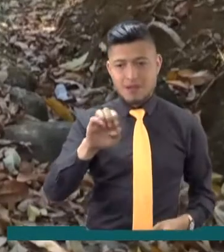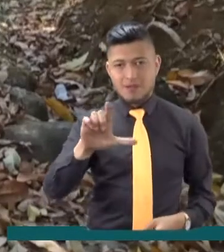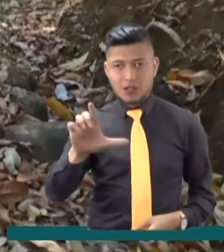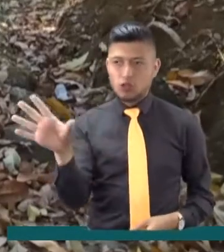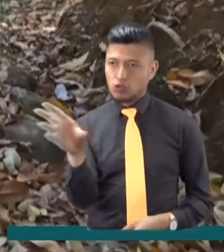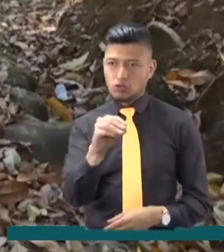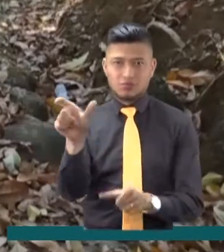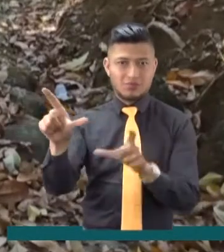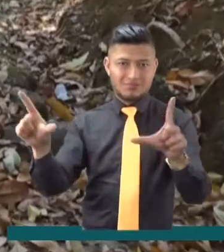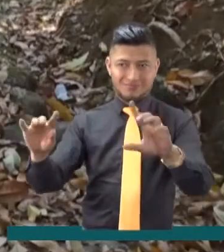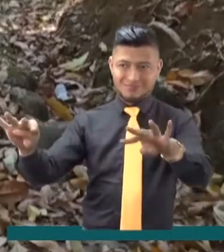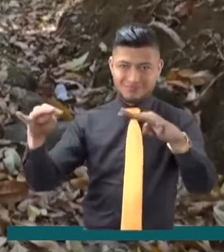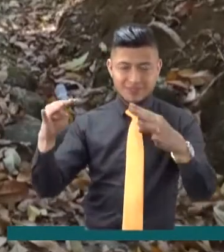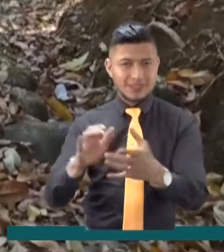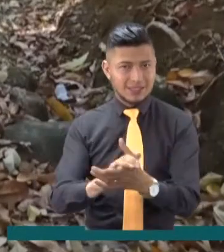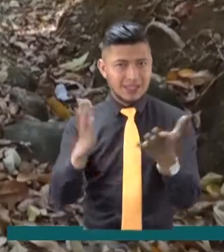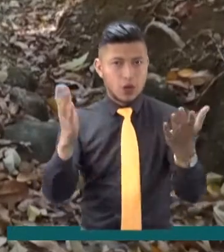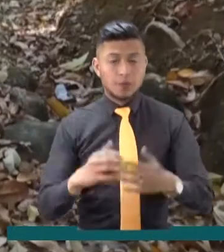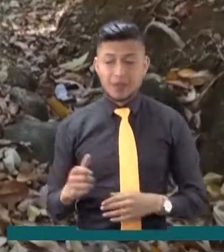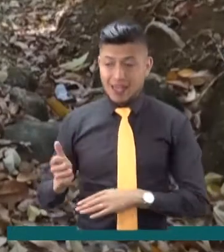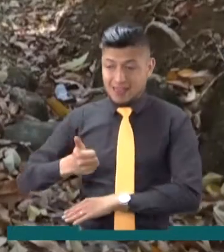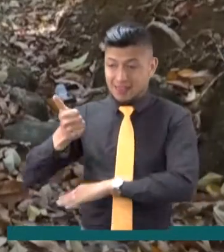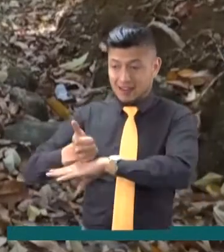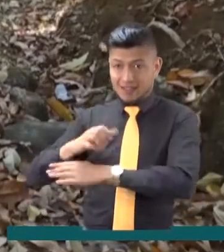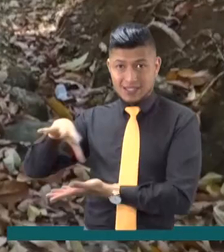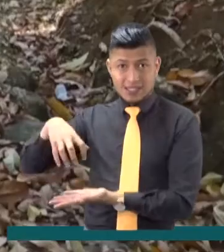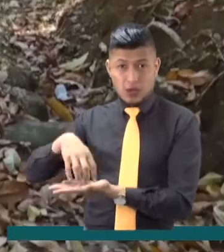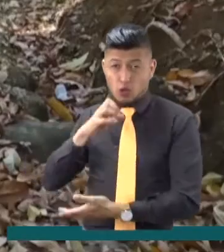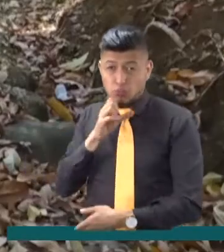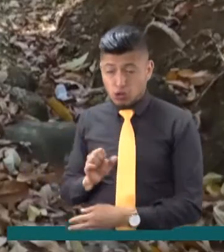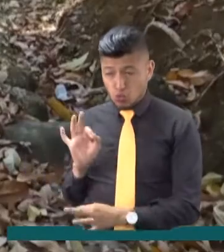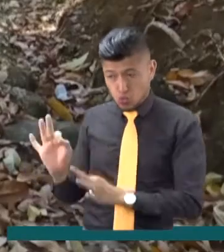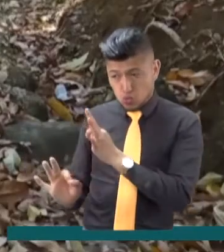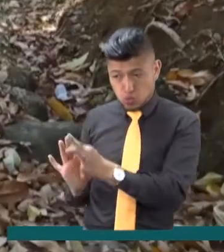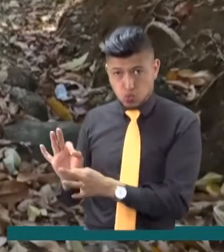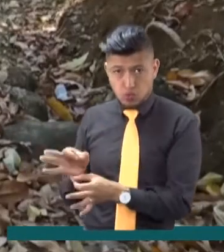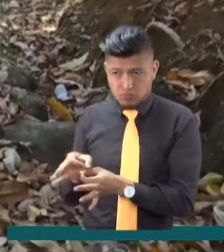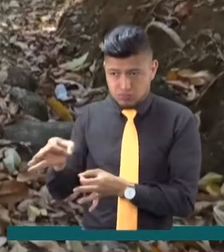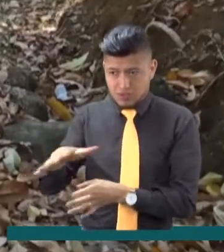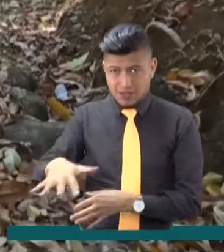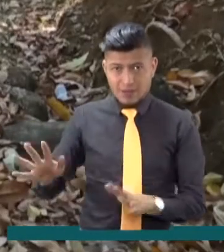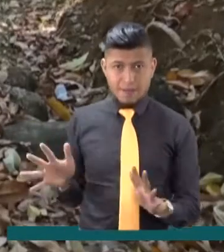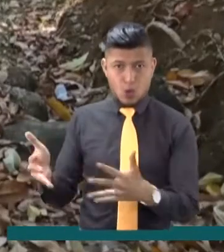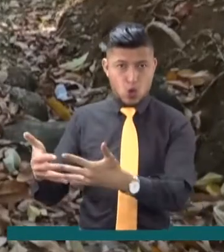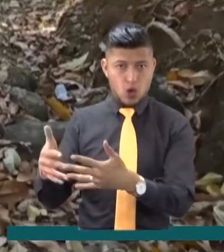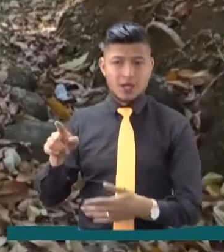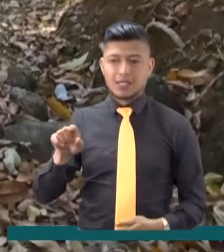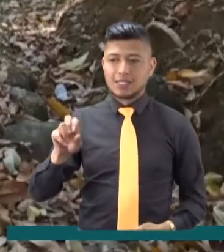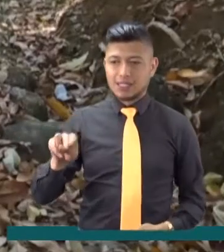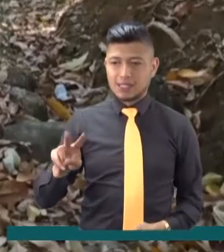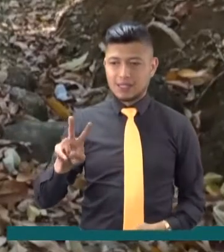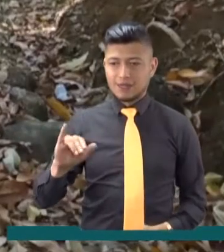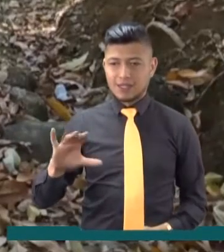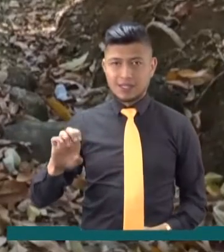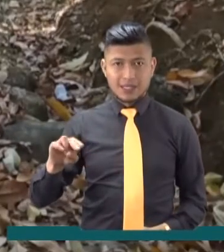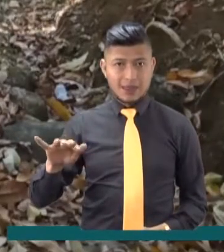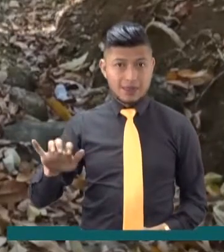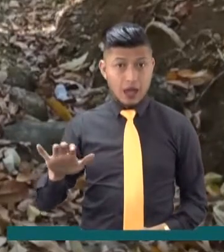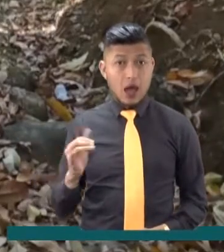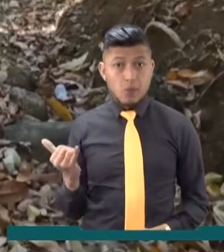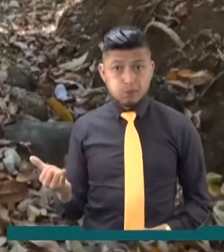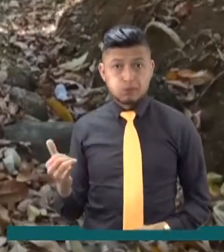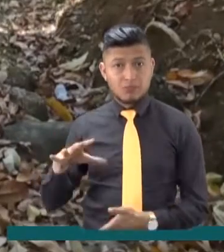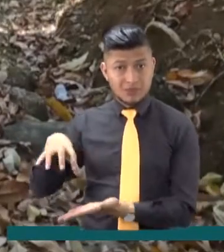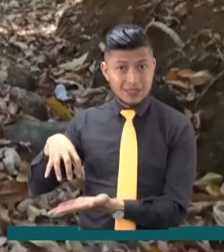Saludos, Mabel, a usted y todos los televidentes. La directiva del Centro del Adulto Mayor San Vicente de Paúl, en Mocoa, realizan mediante un